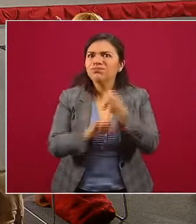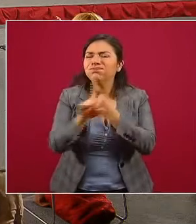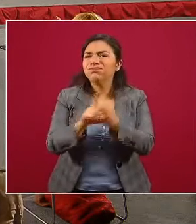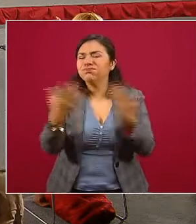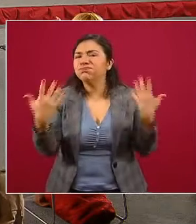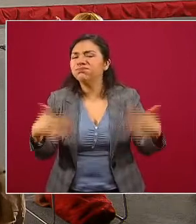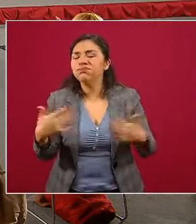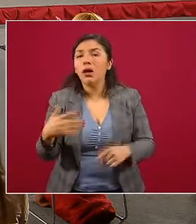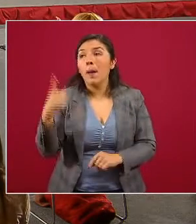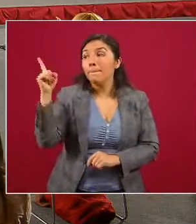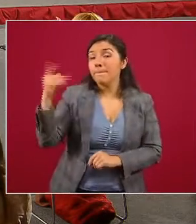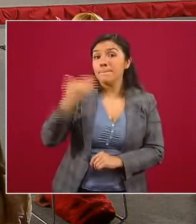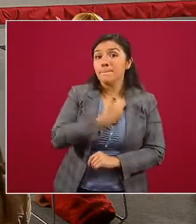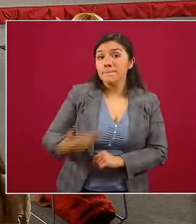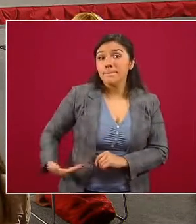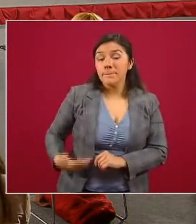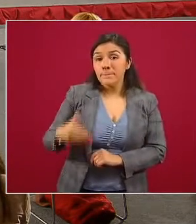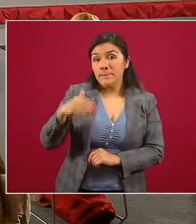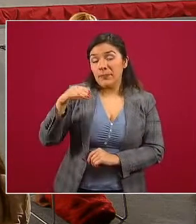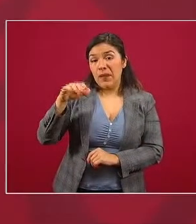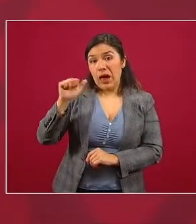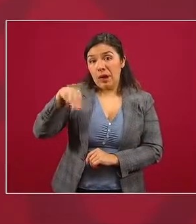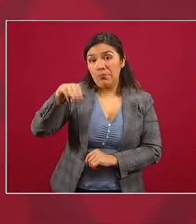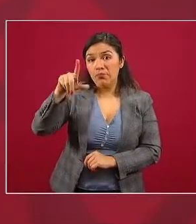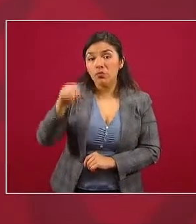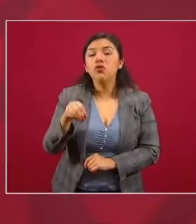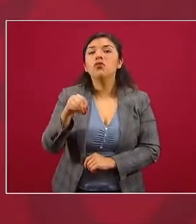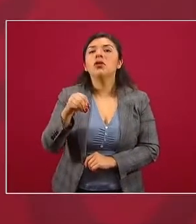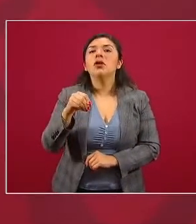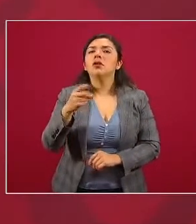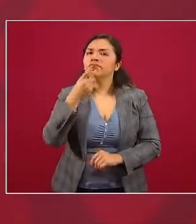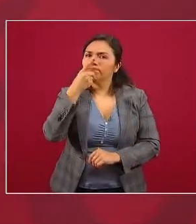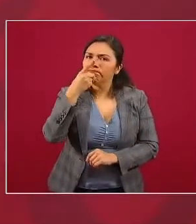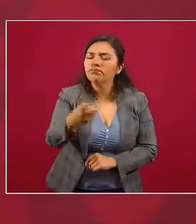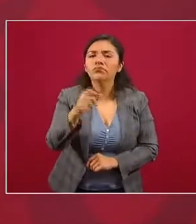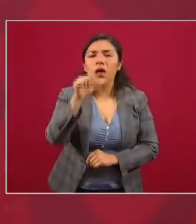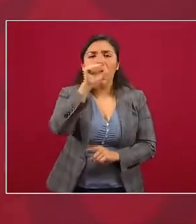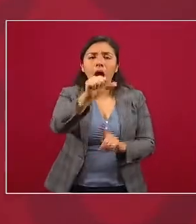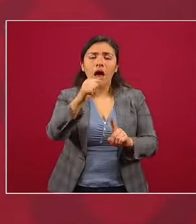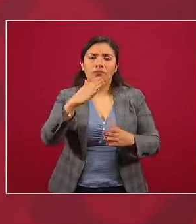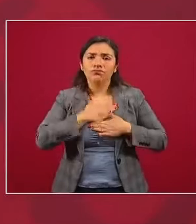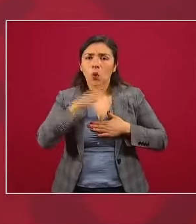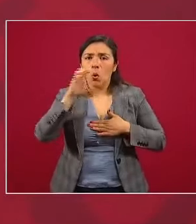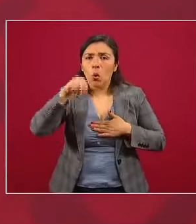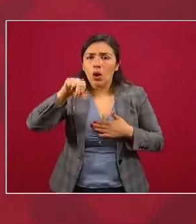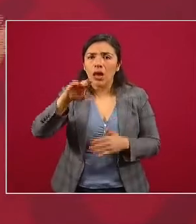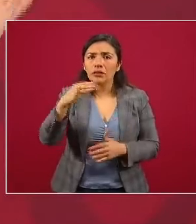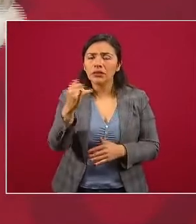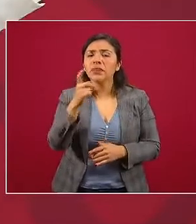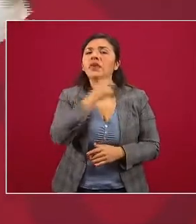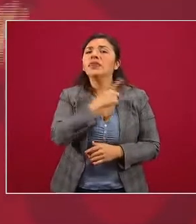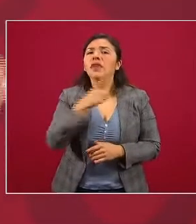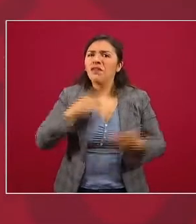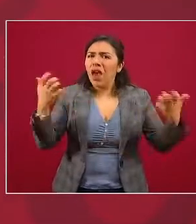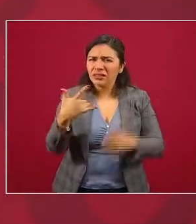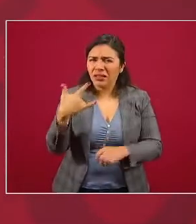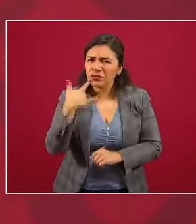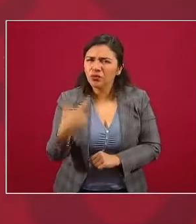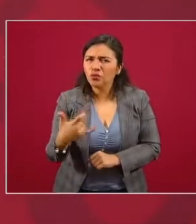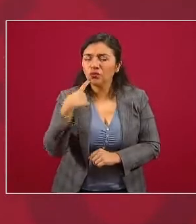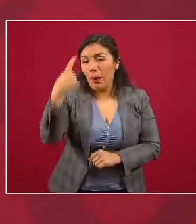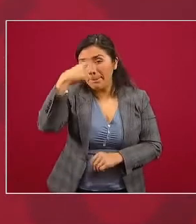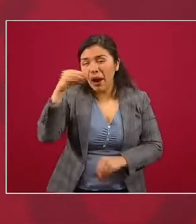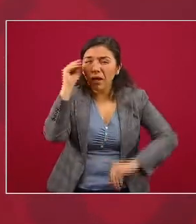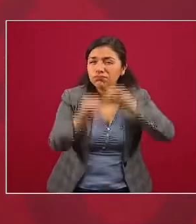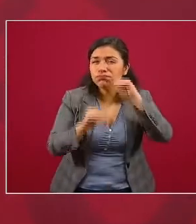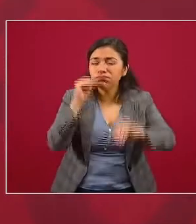nos indicó al CONACYT enfocar esfuerzos prioritarios para poder desarrollar este tipo de